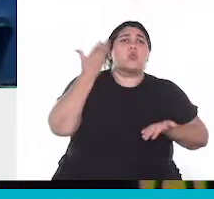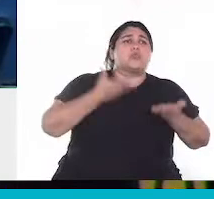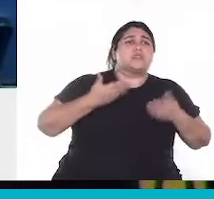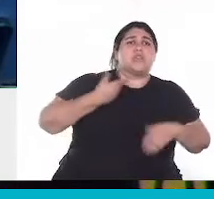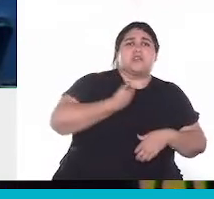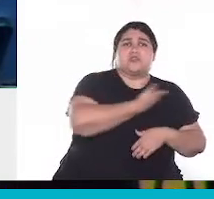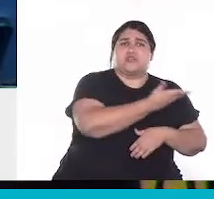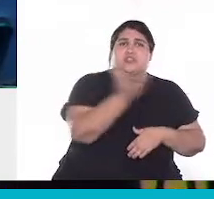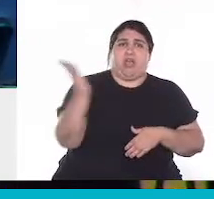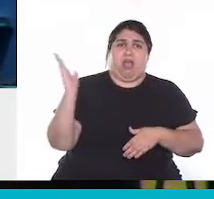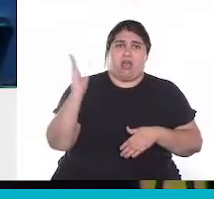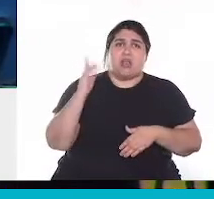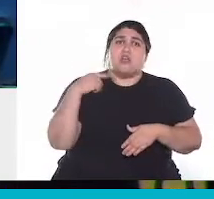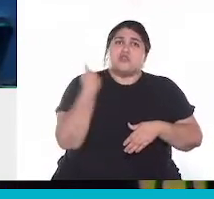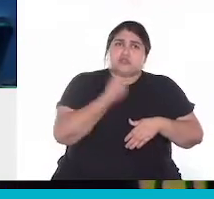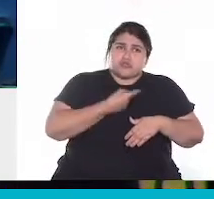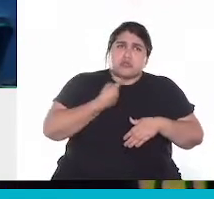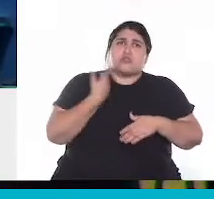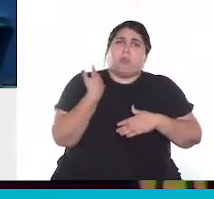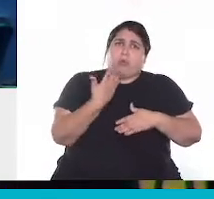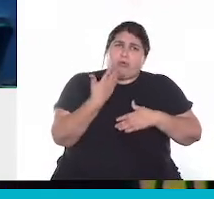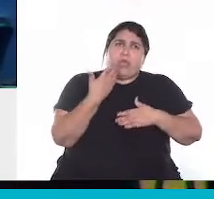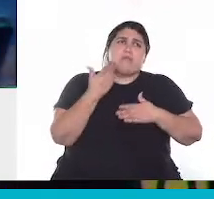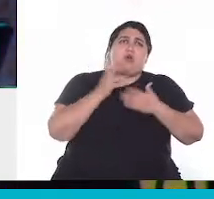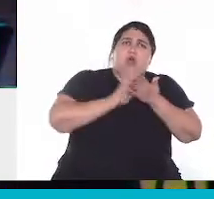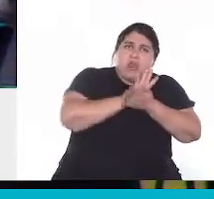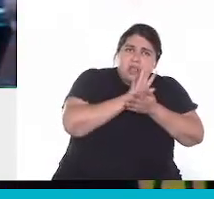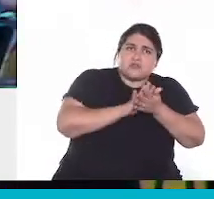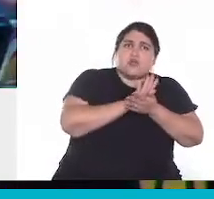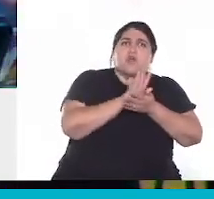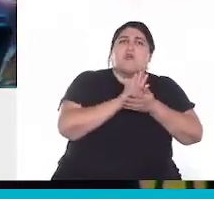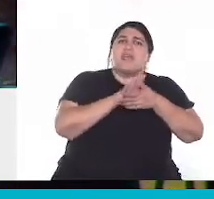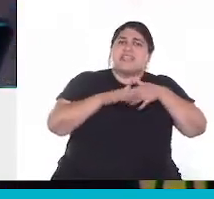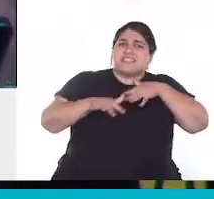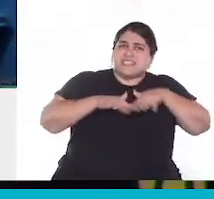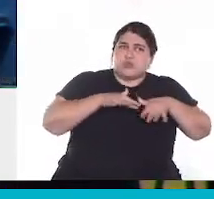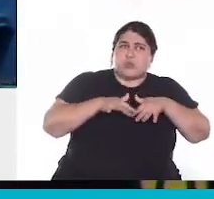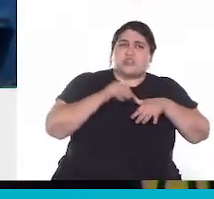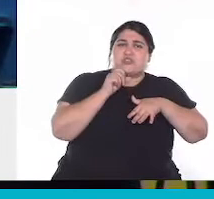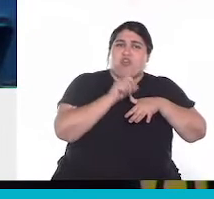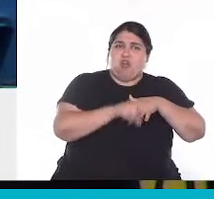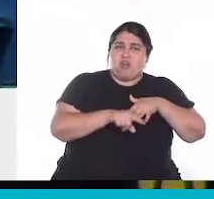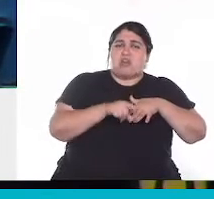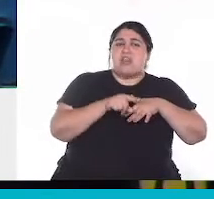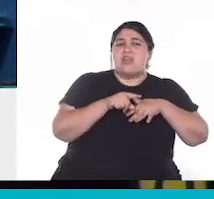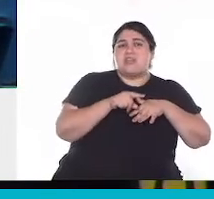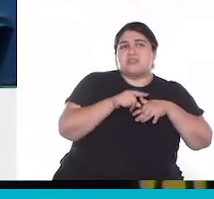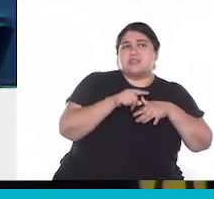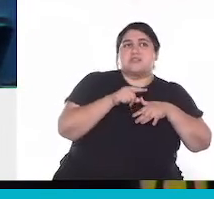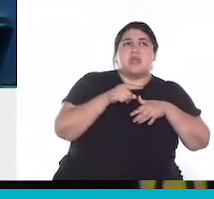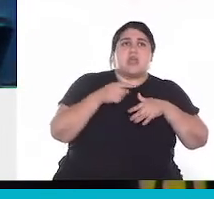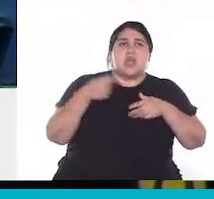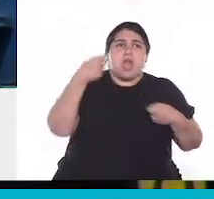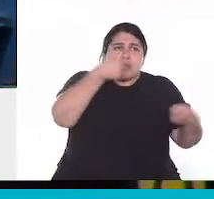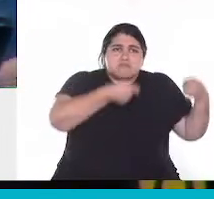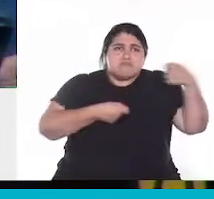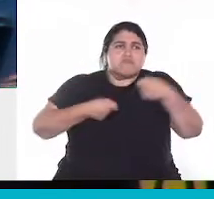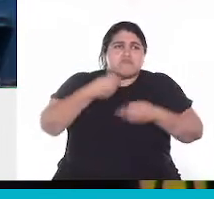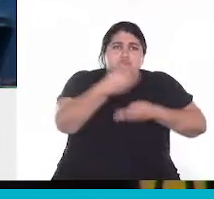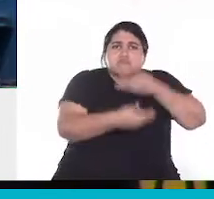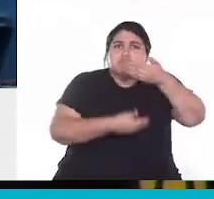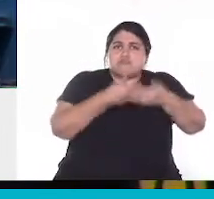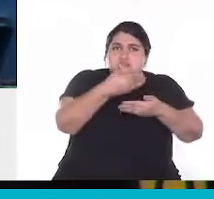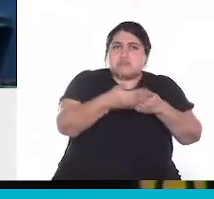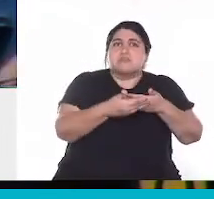podamos avanzar sobre los flagelos que esta lógica de construcción de poder